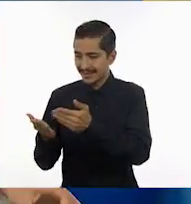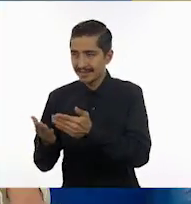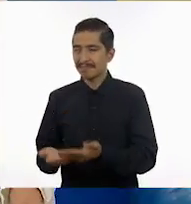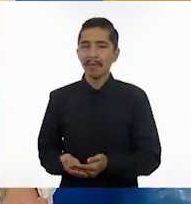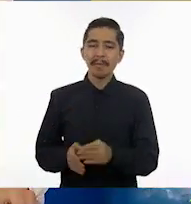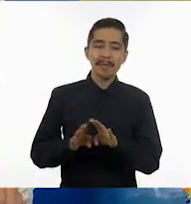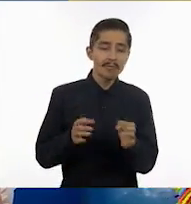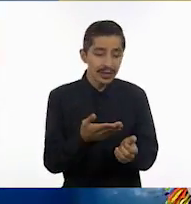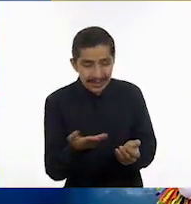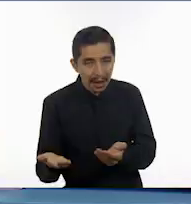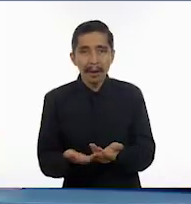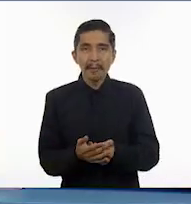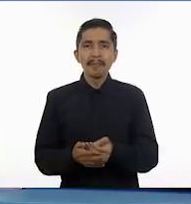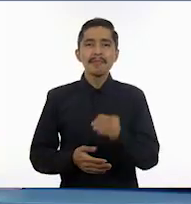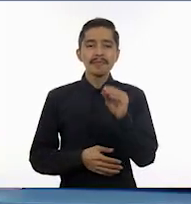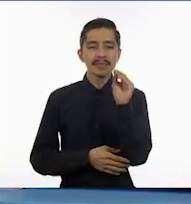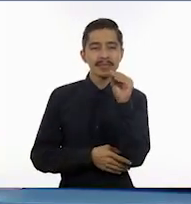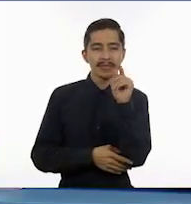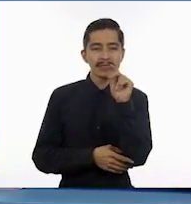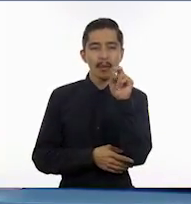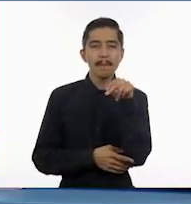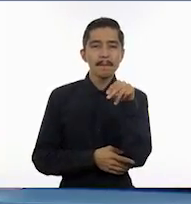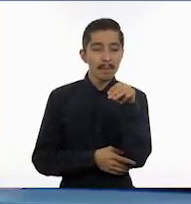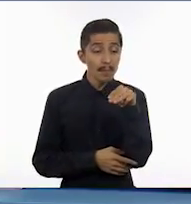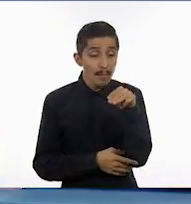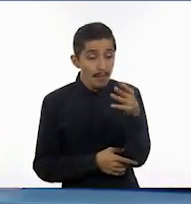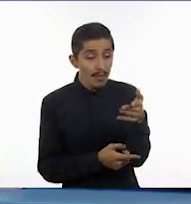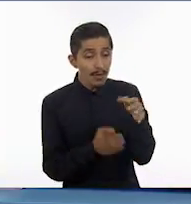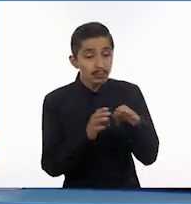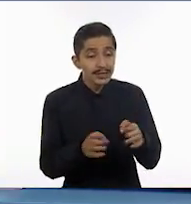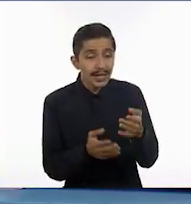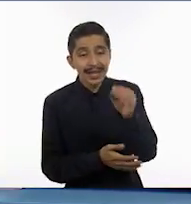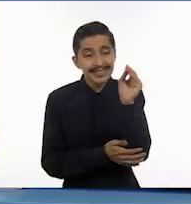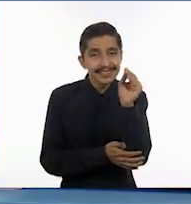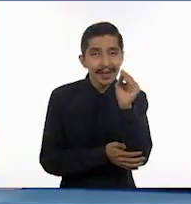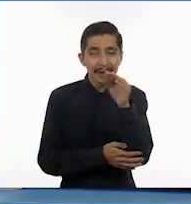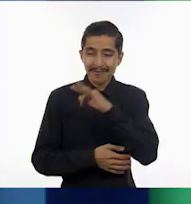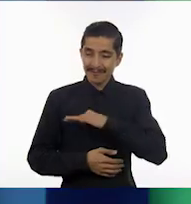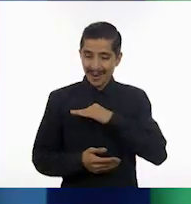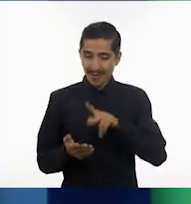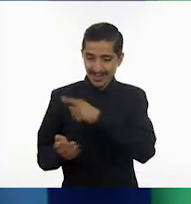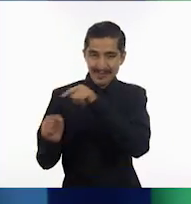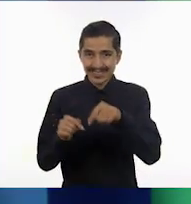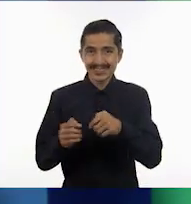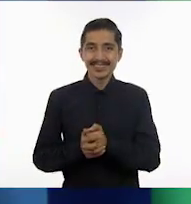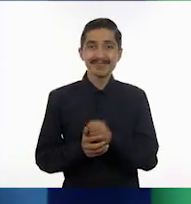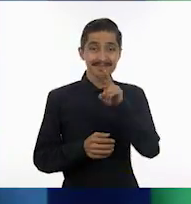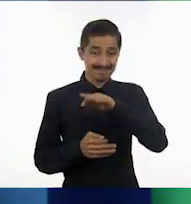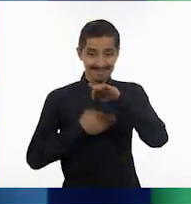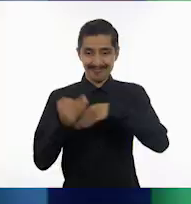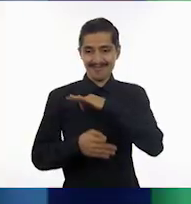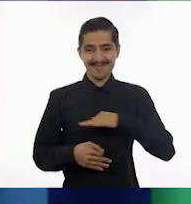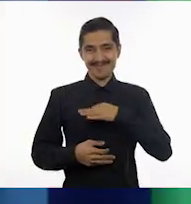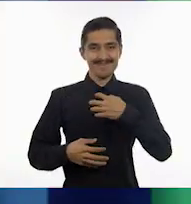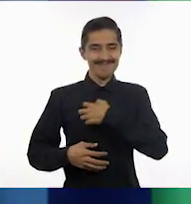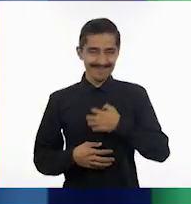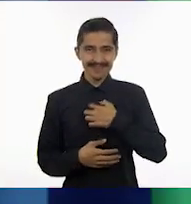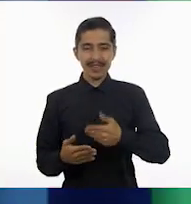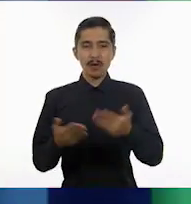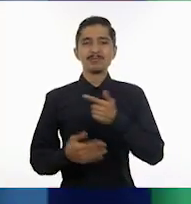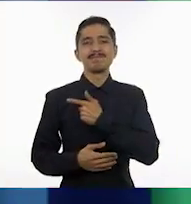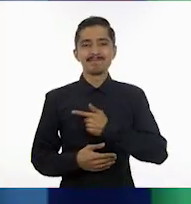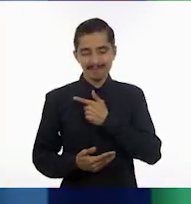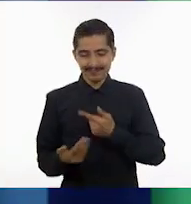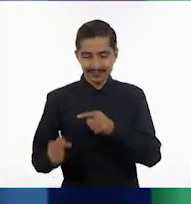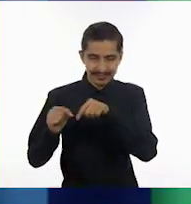bien, gracias. Don, ¿cómo estás? Hola, muy feliz de estar aquí otra vez. Todos felices y contentos porque vamos a tener el gusto de estar